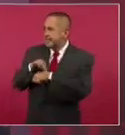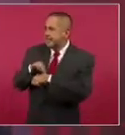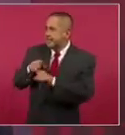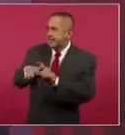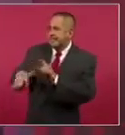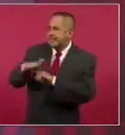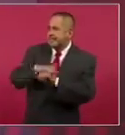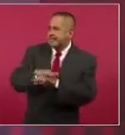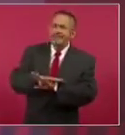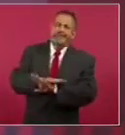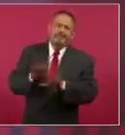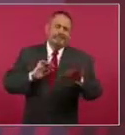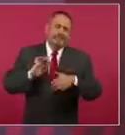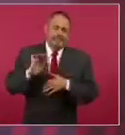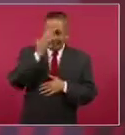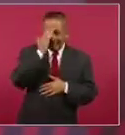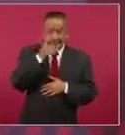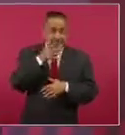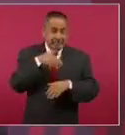drama.